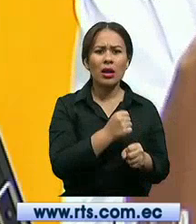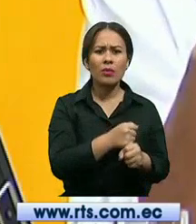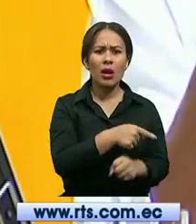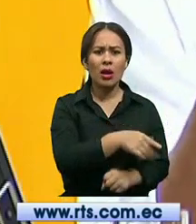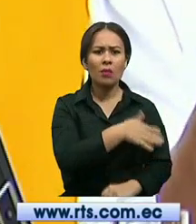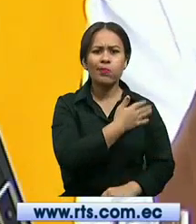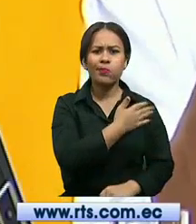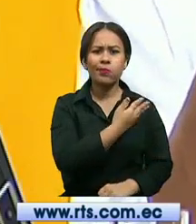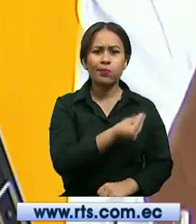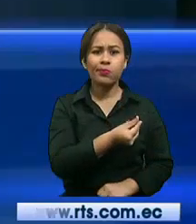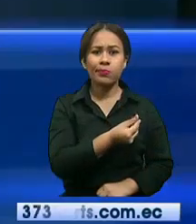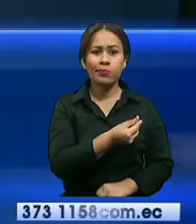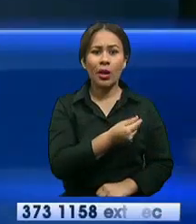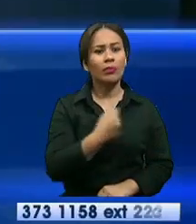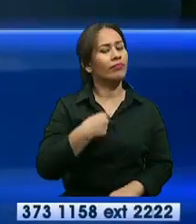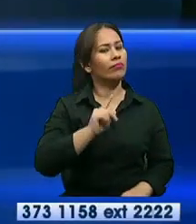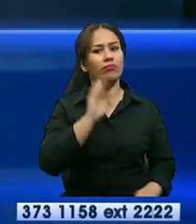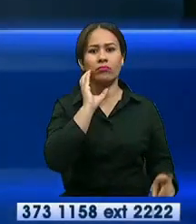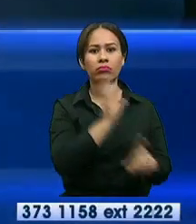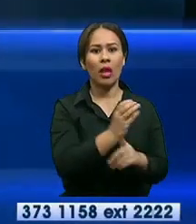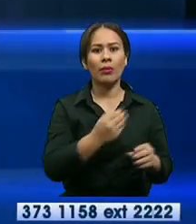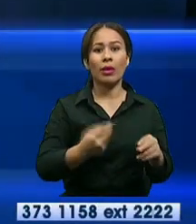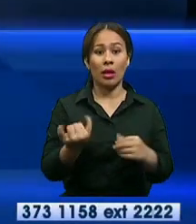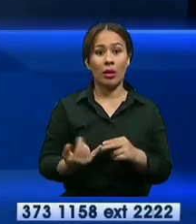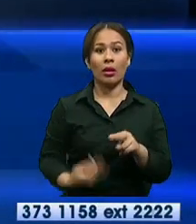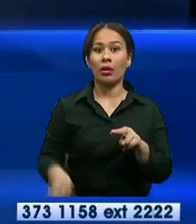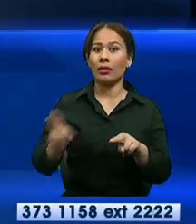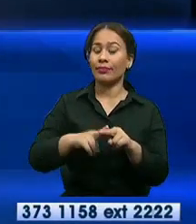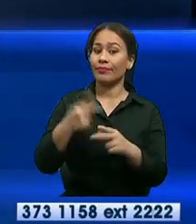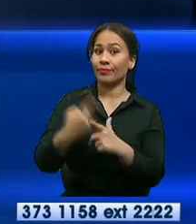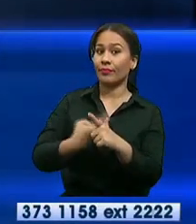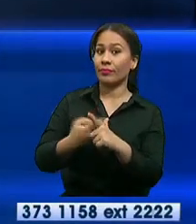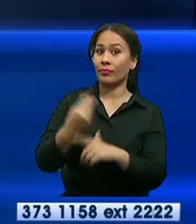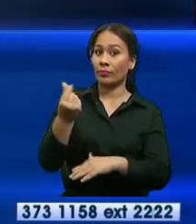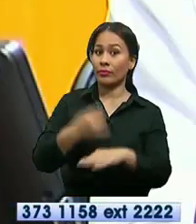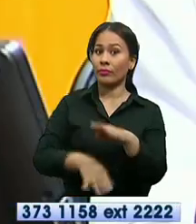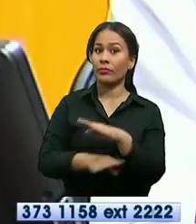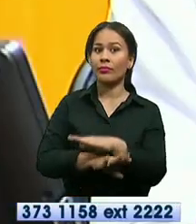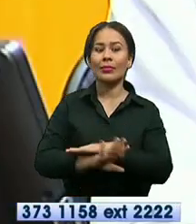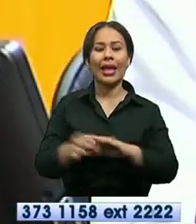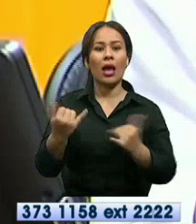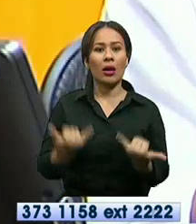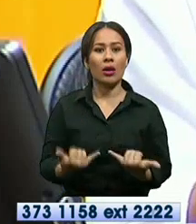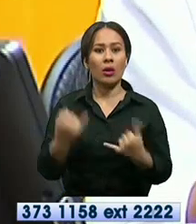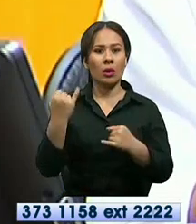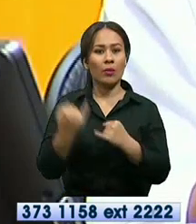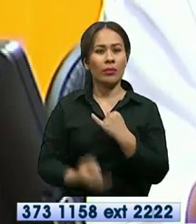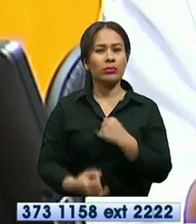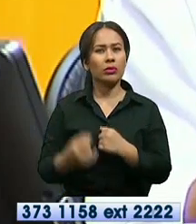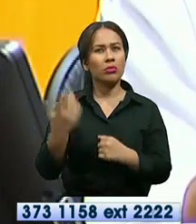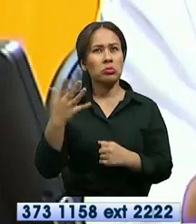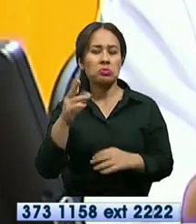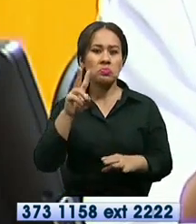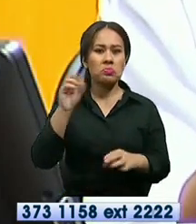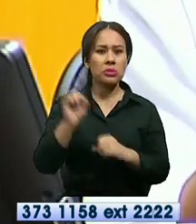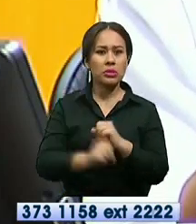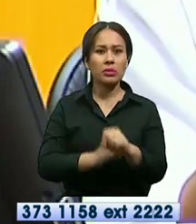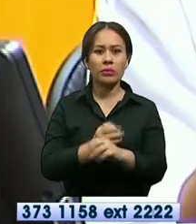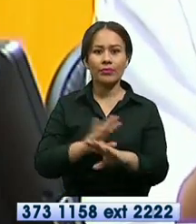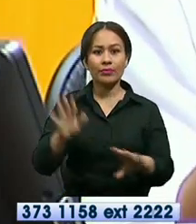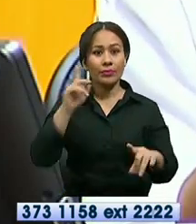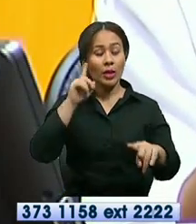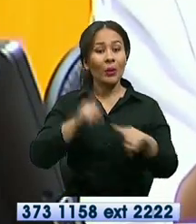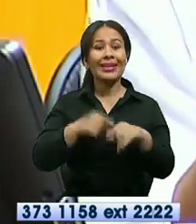hemos descubierto la red. Aumento en salario básico. En los últimos 20 años, 19 años, no ha habido consenso